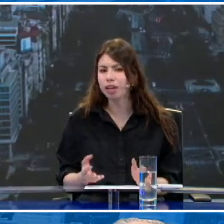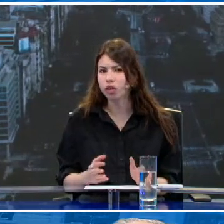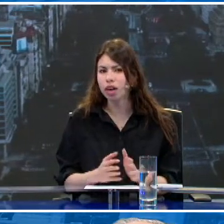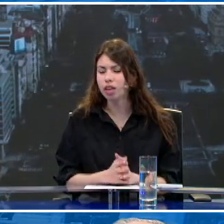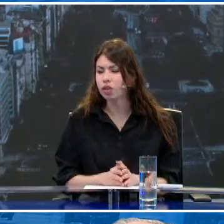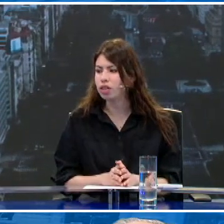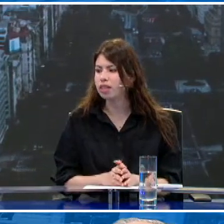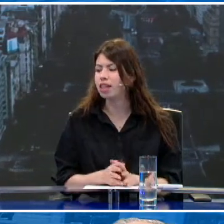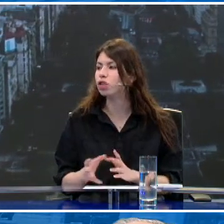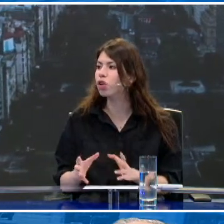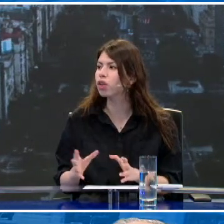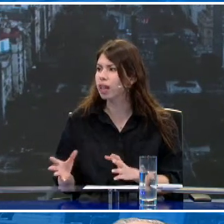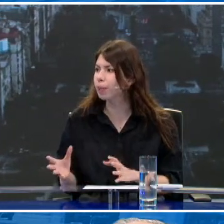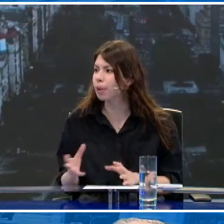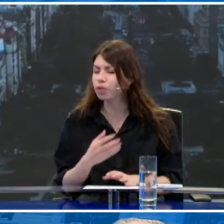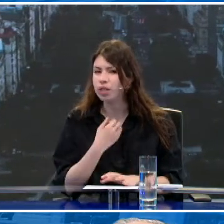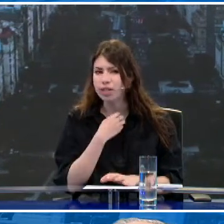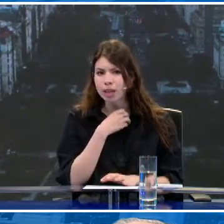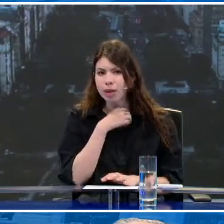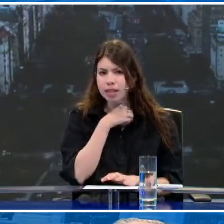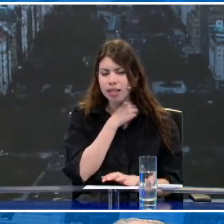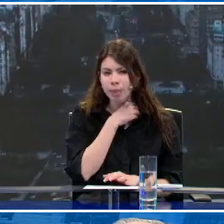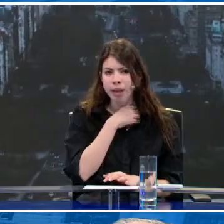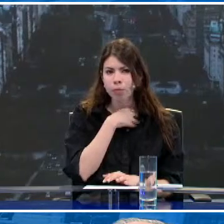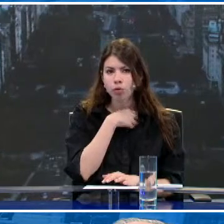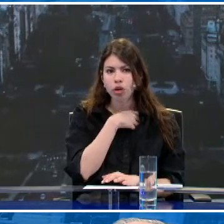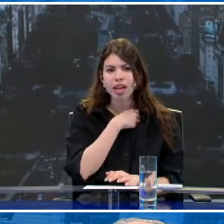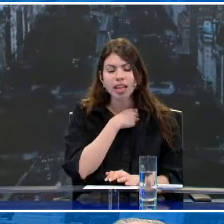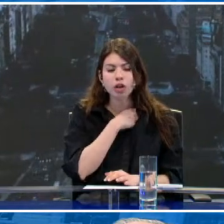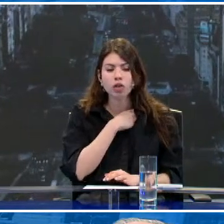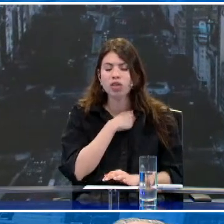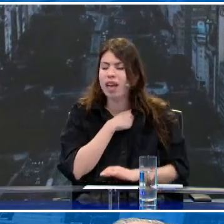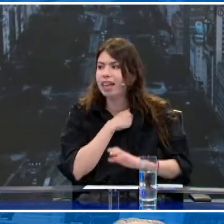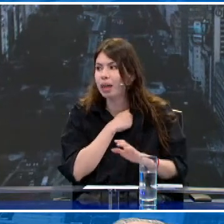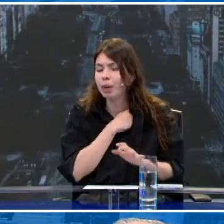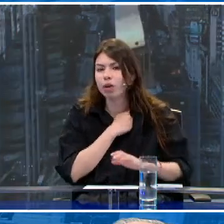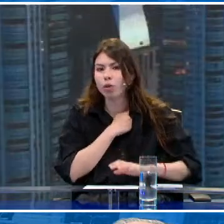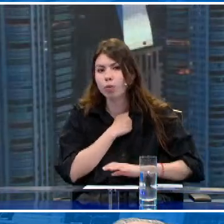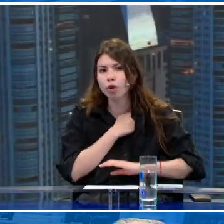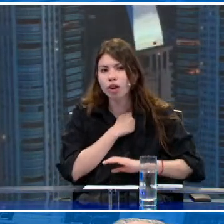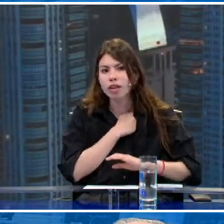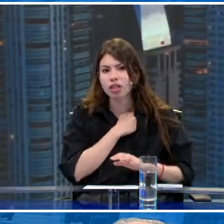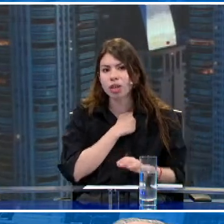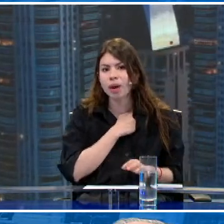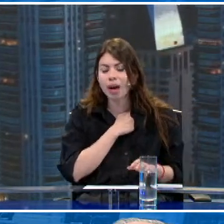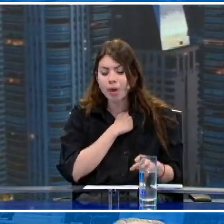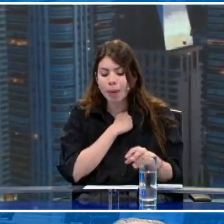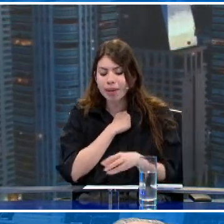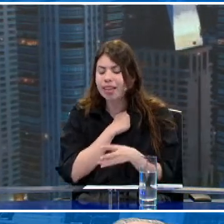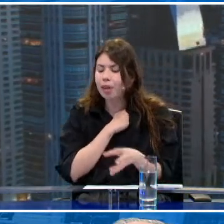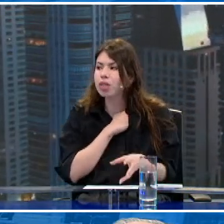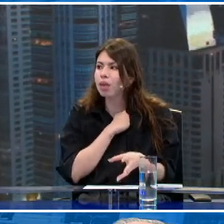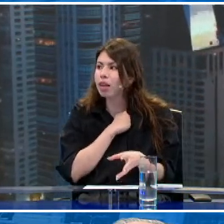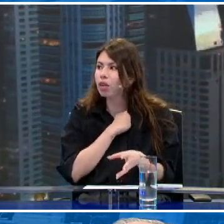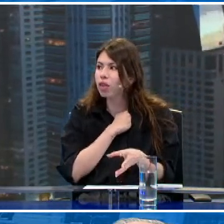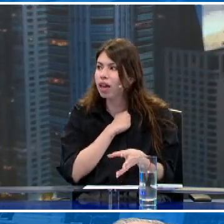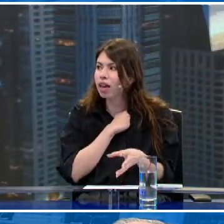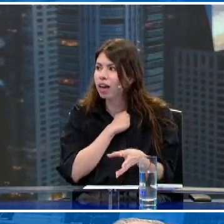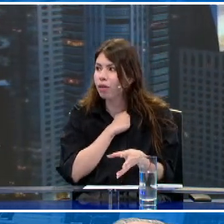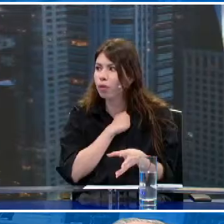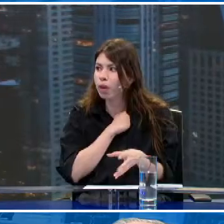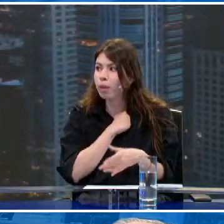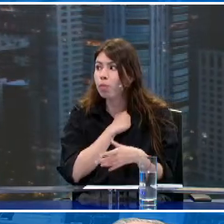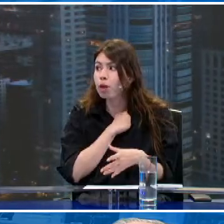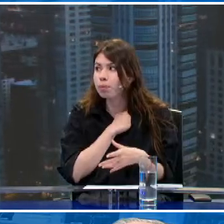campaña electoral, entonces, y son temas muy sensibles y temas Sí. de mucho escándalo, entonces hay que ver cómo se lleva a cabo, y aparte estamos hablando